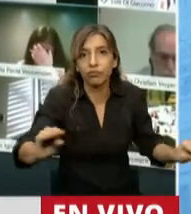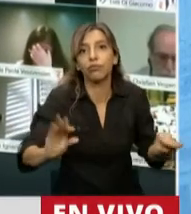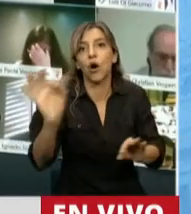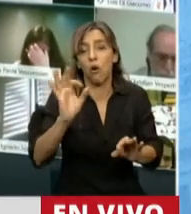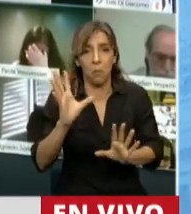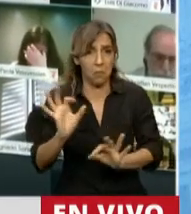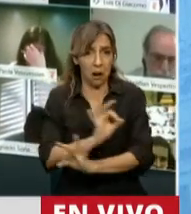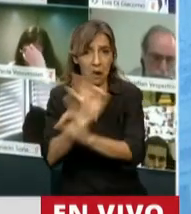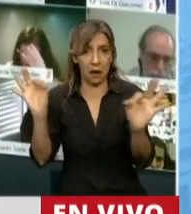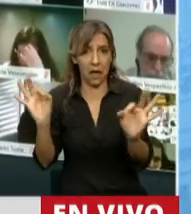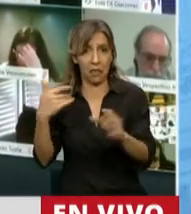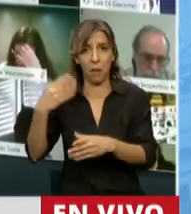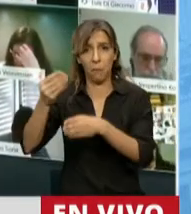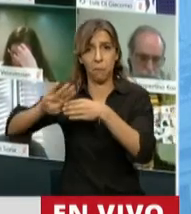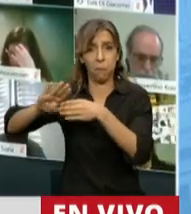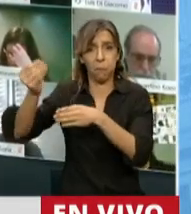de unos pocos.